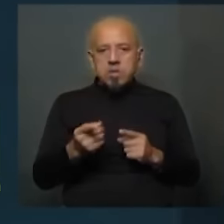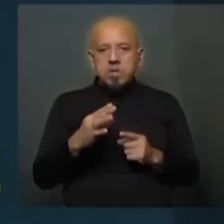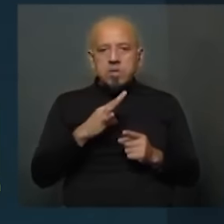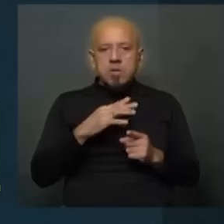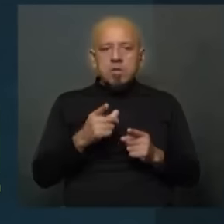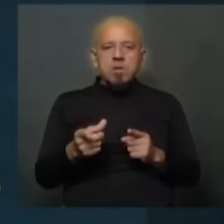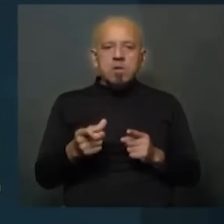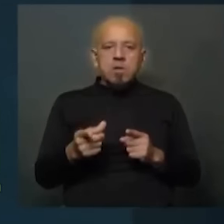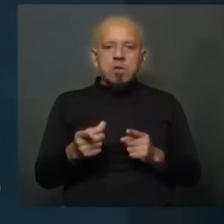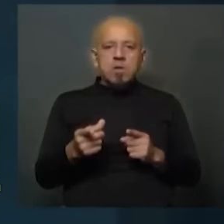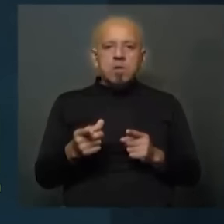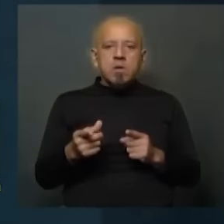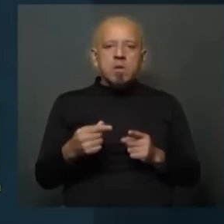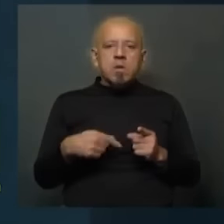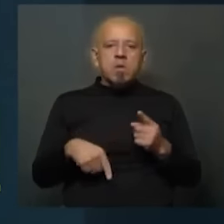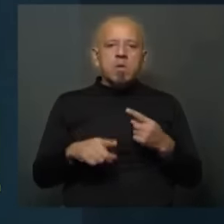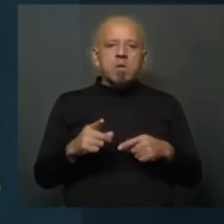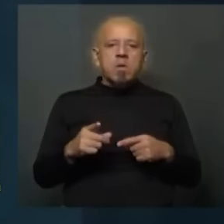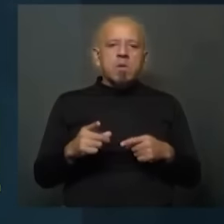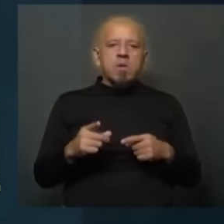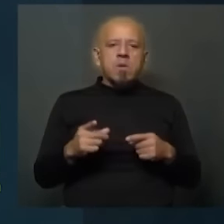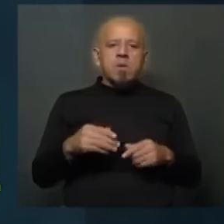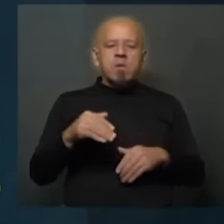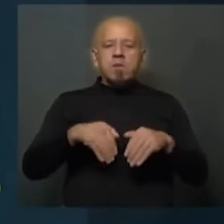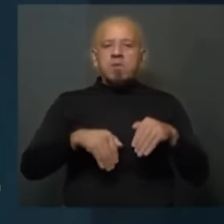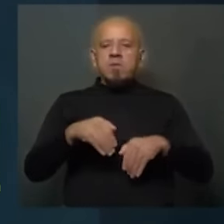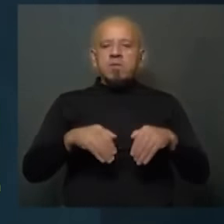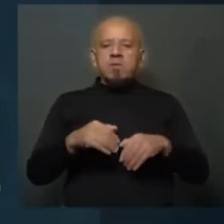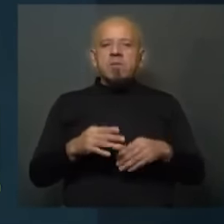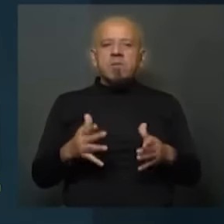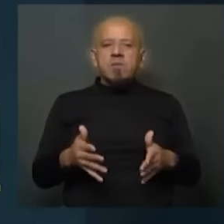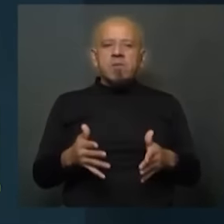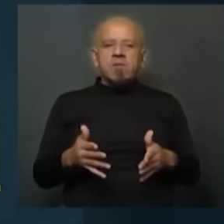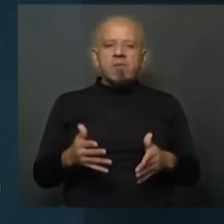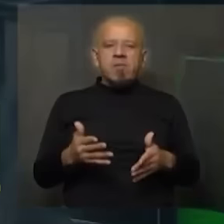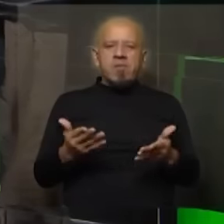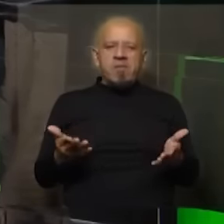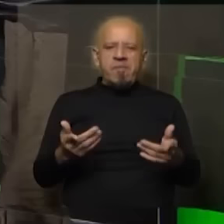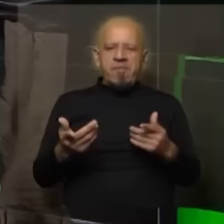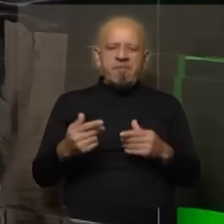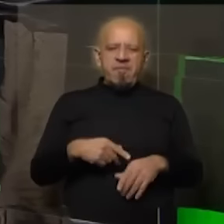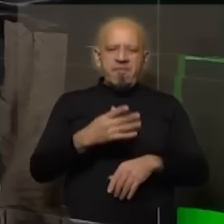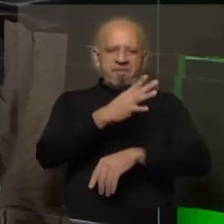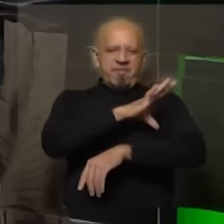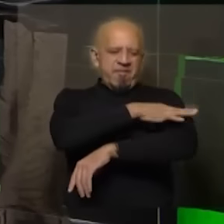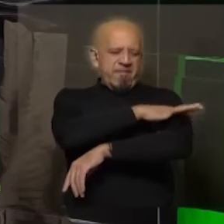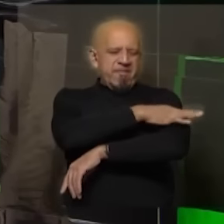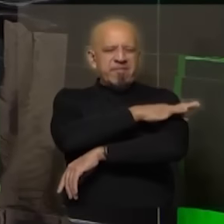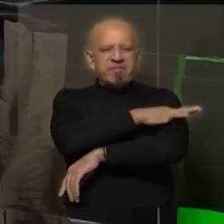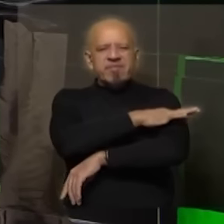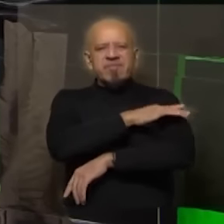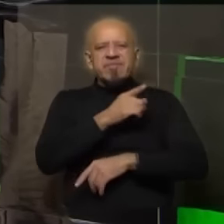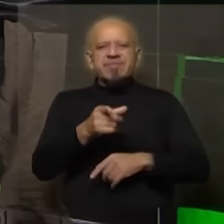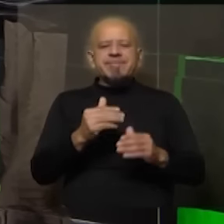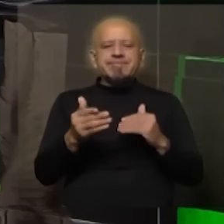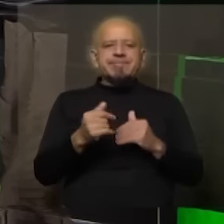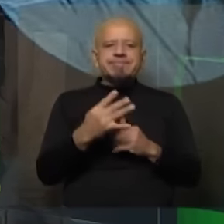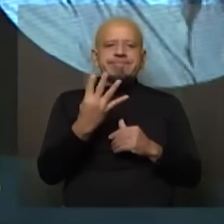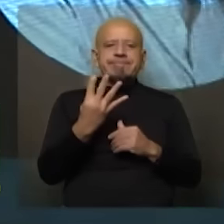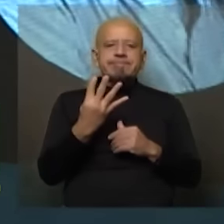un panorama distinto, con una elección que todavía está abierta, con Orsi llevando la delantera hasta el momento con